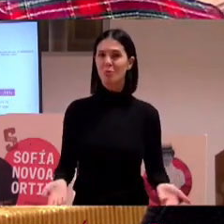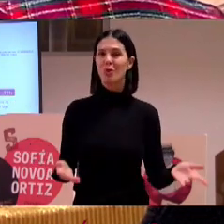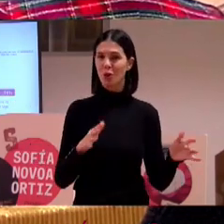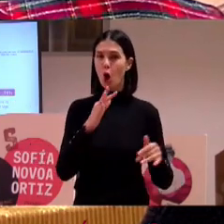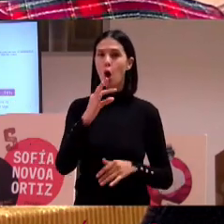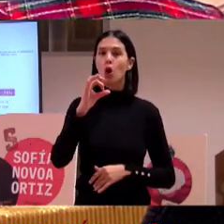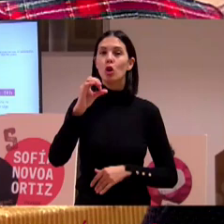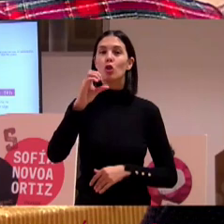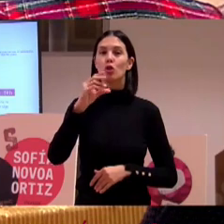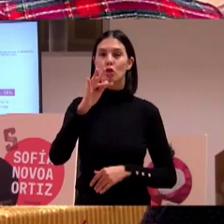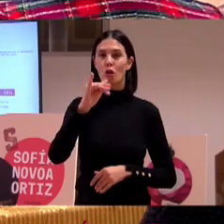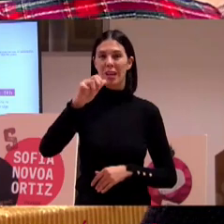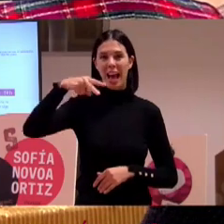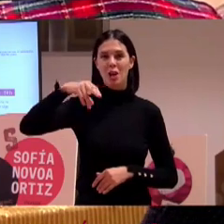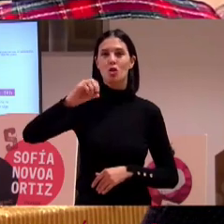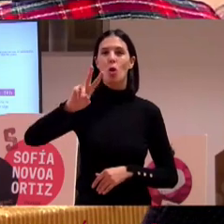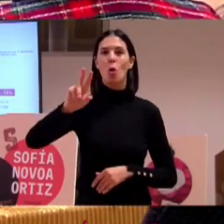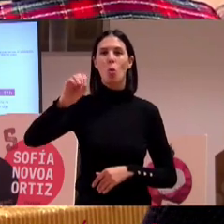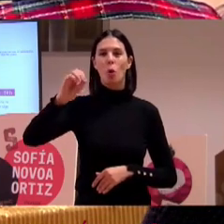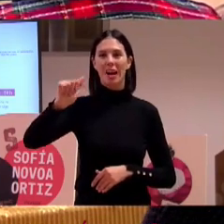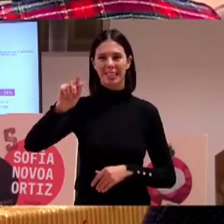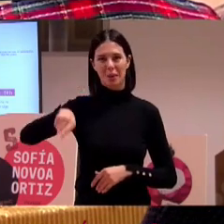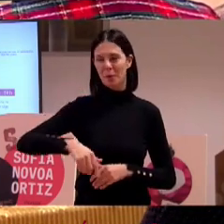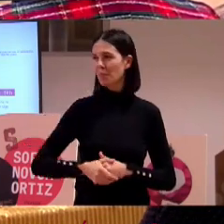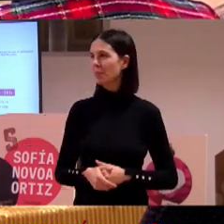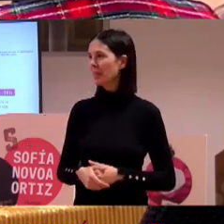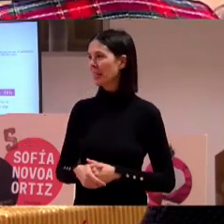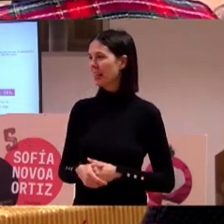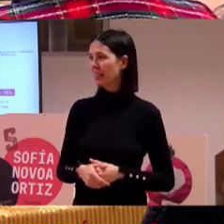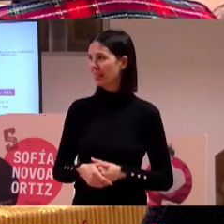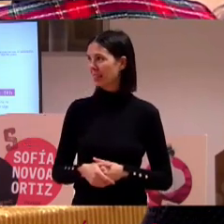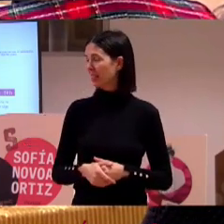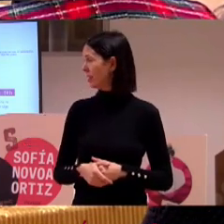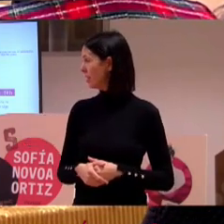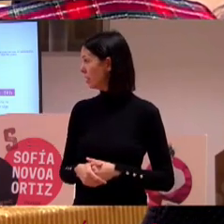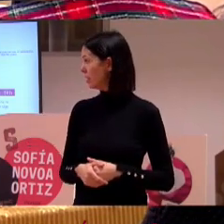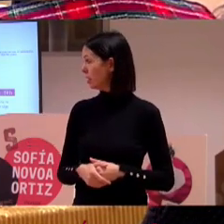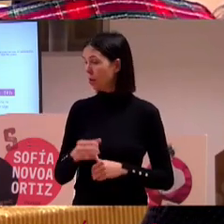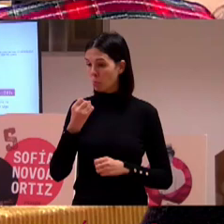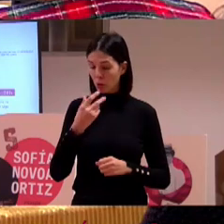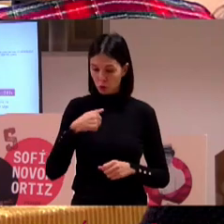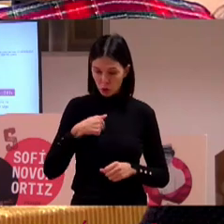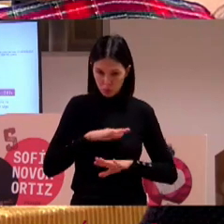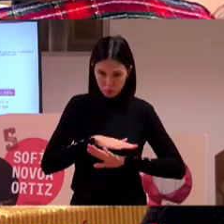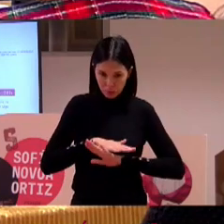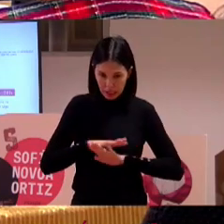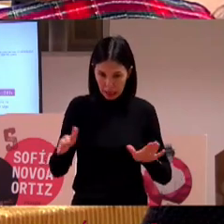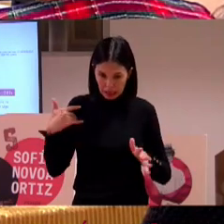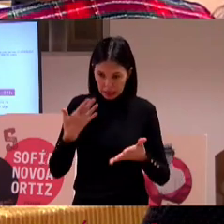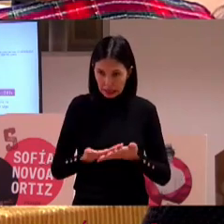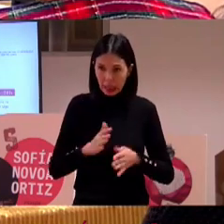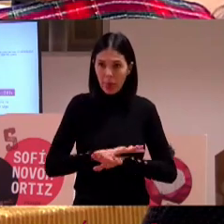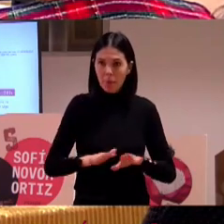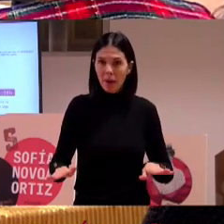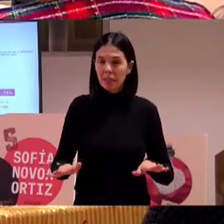exactamente. Sofía Novoa. Outra Sofía Novoa. Por a miña parte ata aquí, non sei se, además